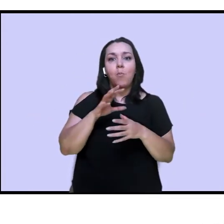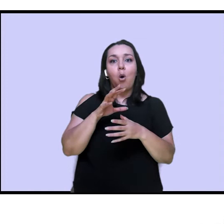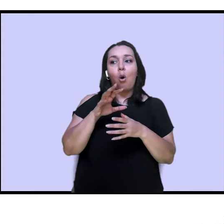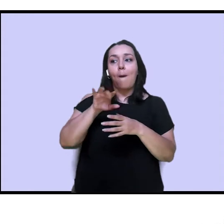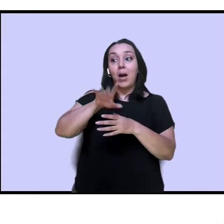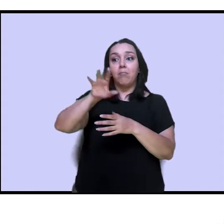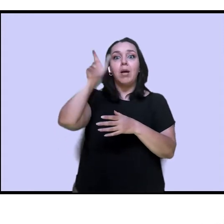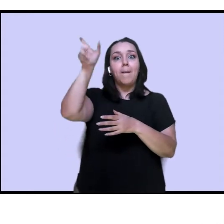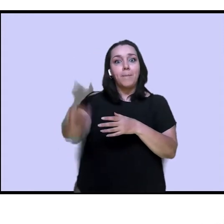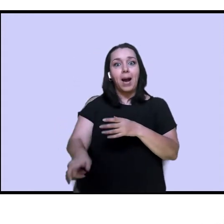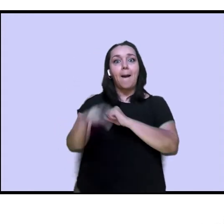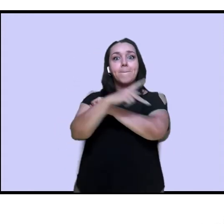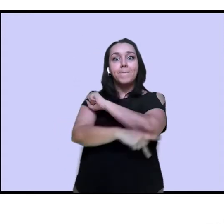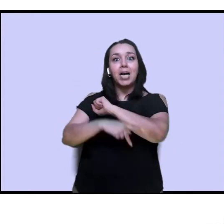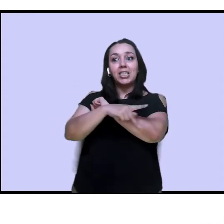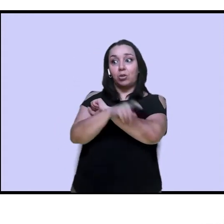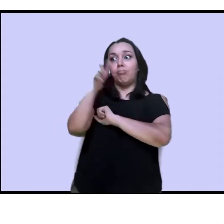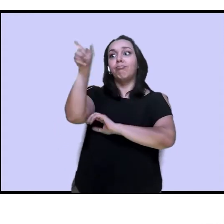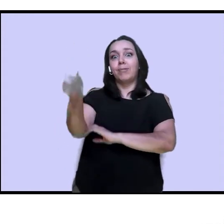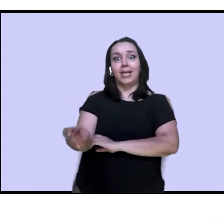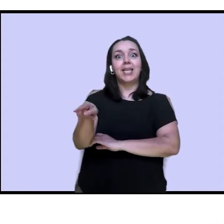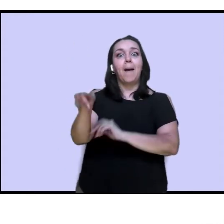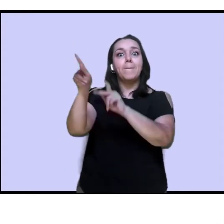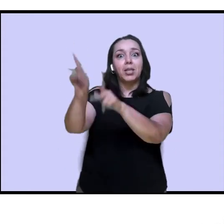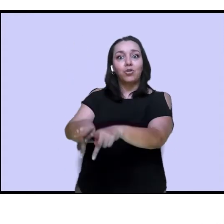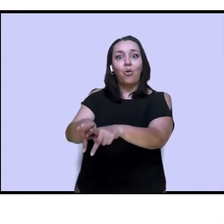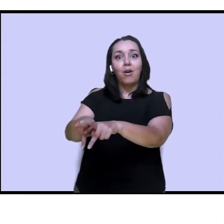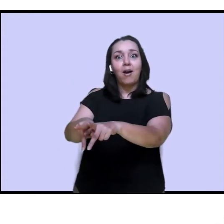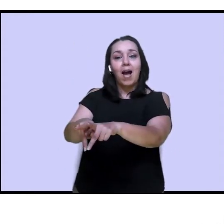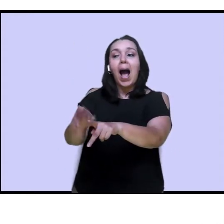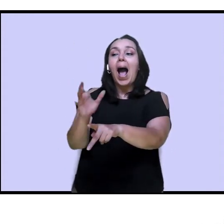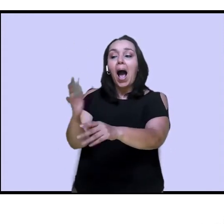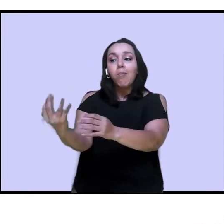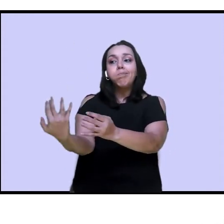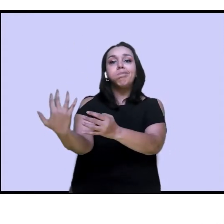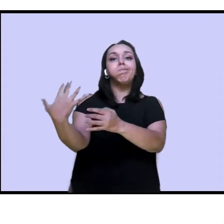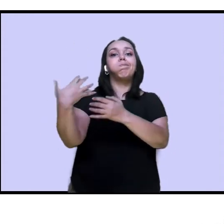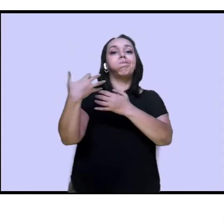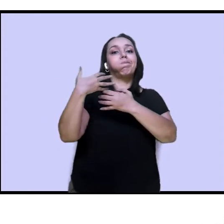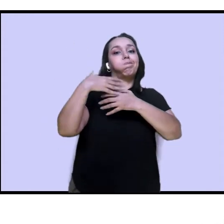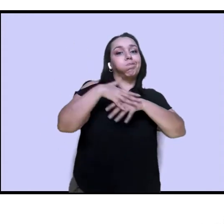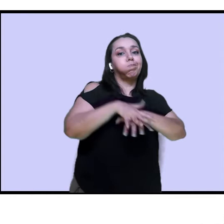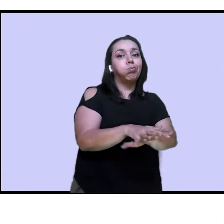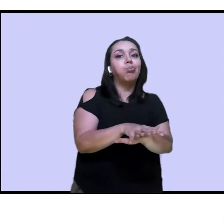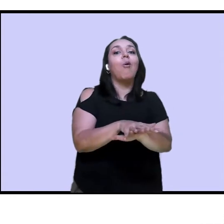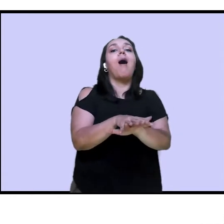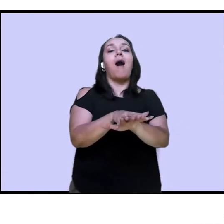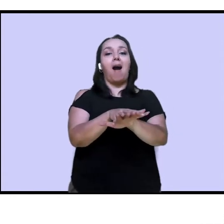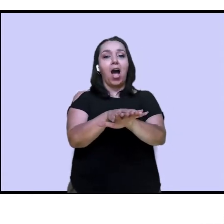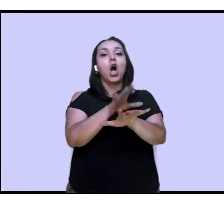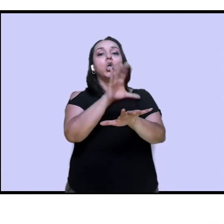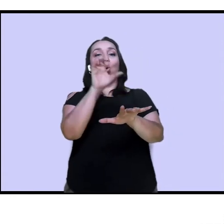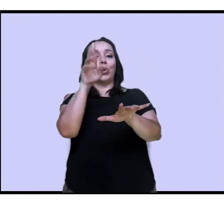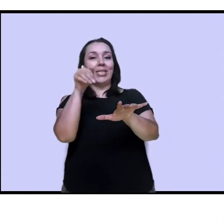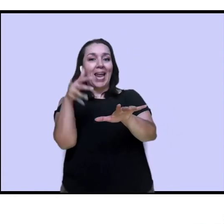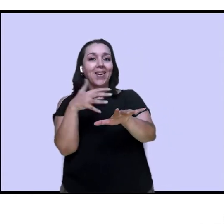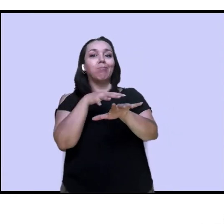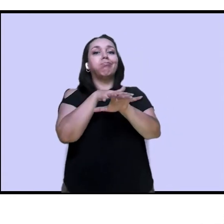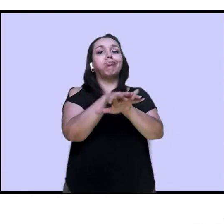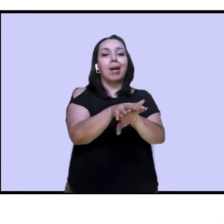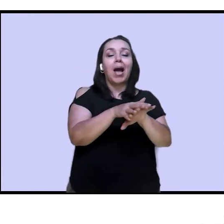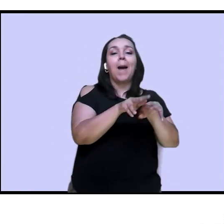con relación a el país de origen de la persona, pero con también una